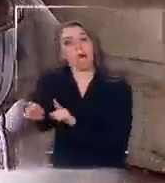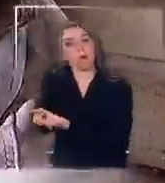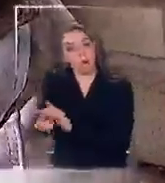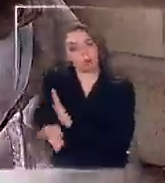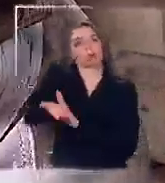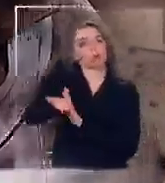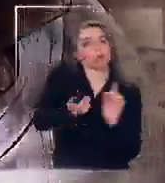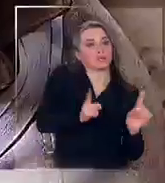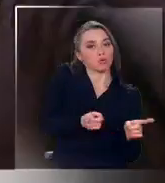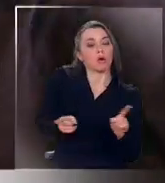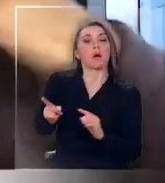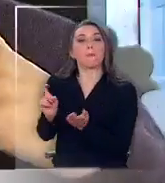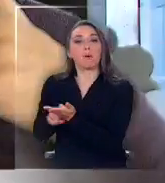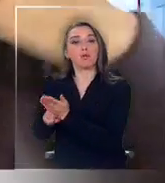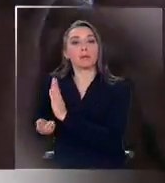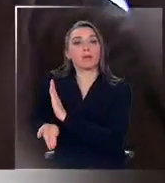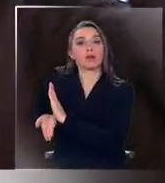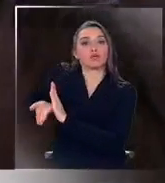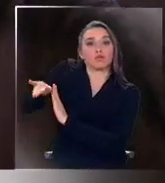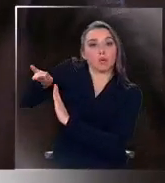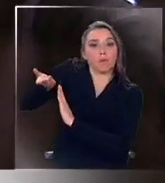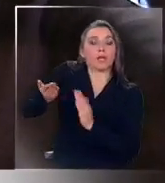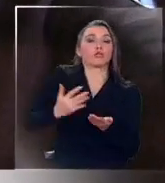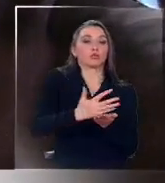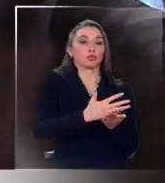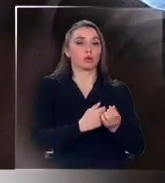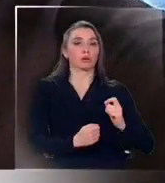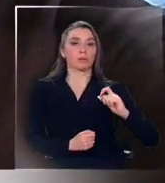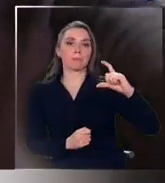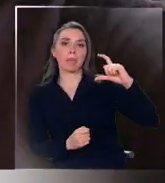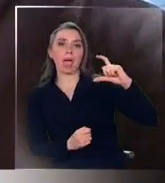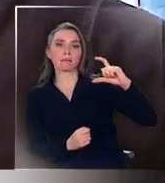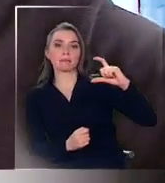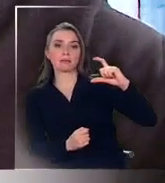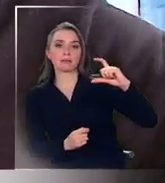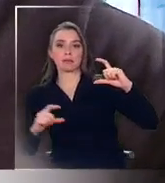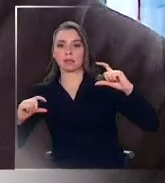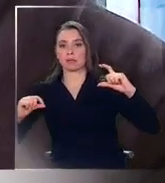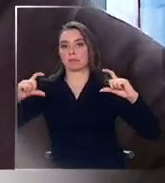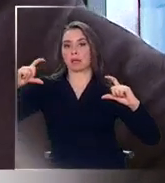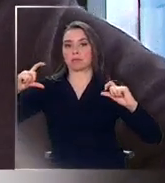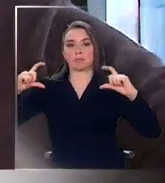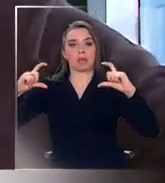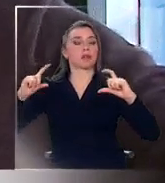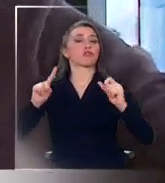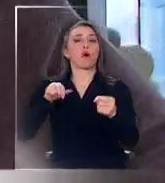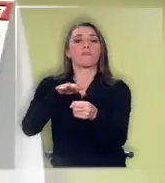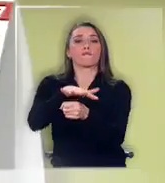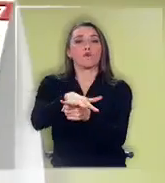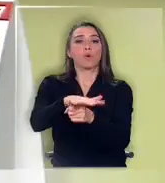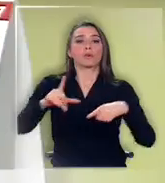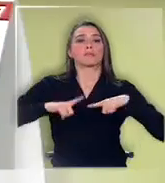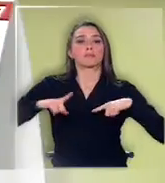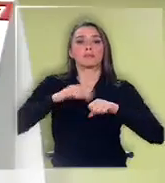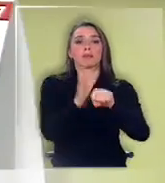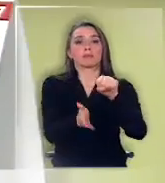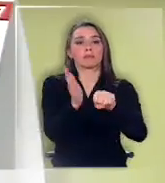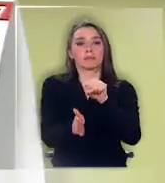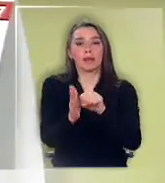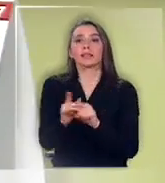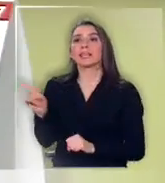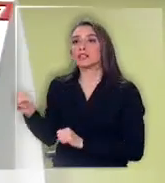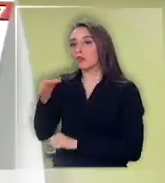la productividad aumenta mucho, tú puedes aumentar el salario sin tener ningún efecto negativo sobre el empleo. Ese argumento solo es